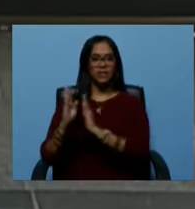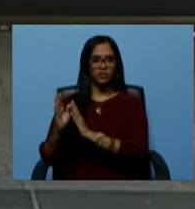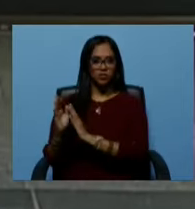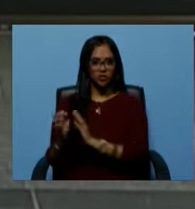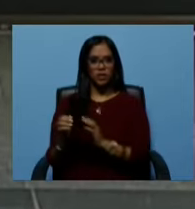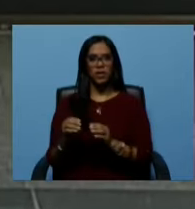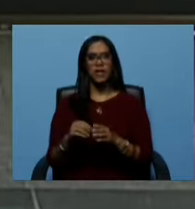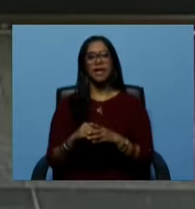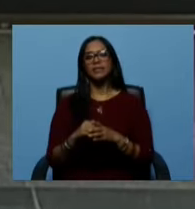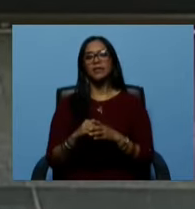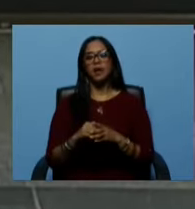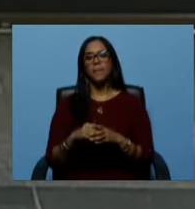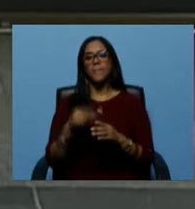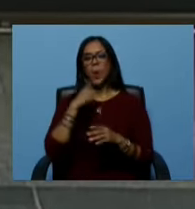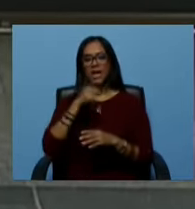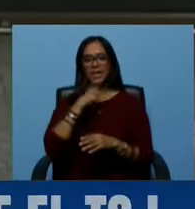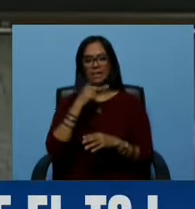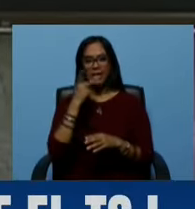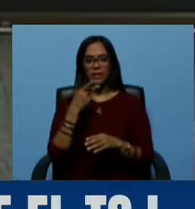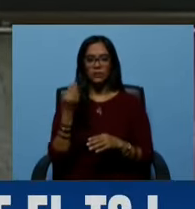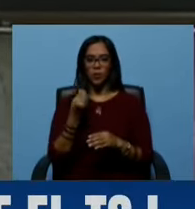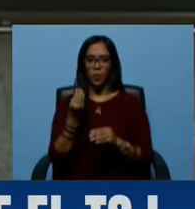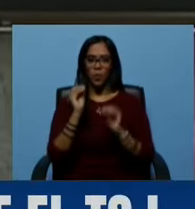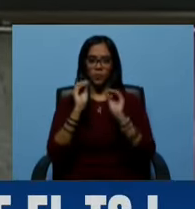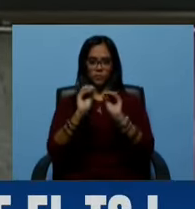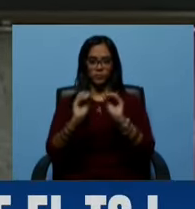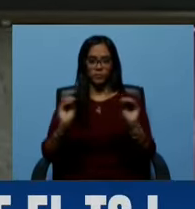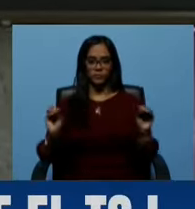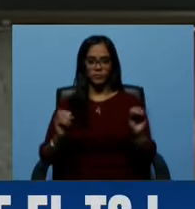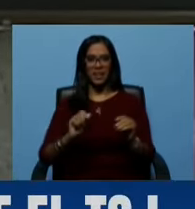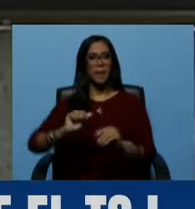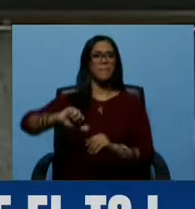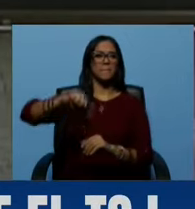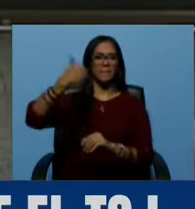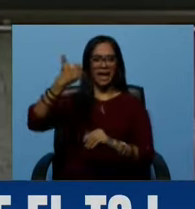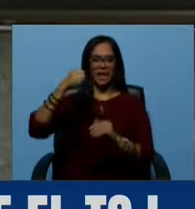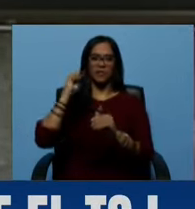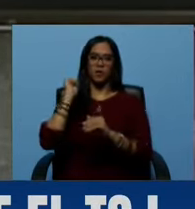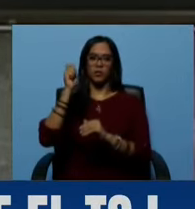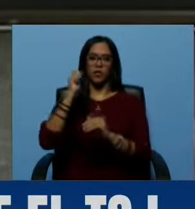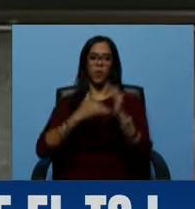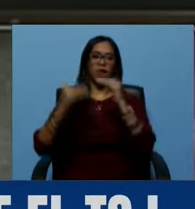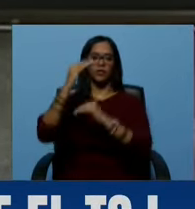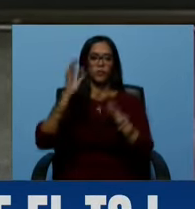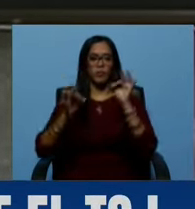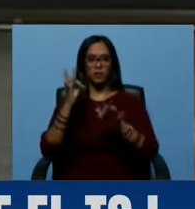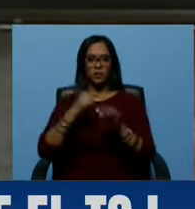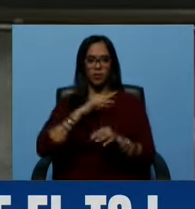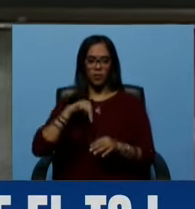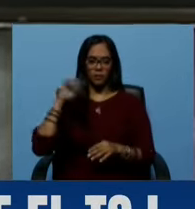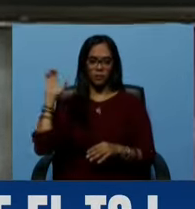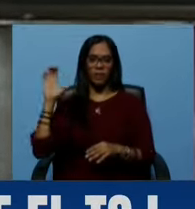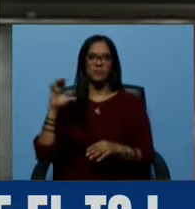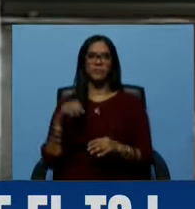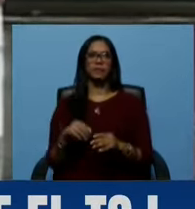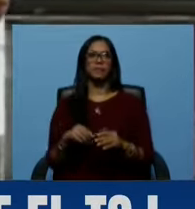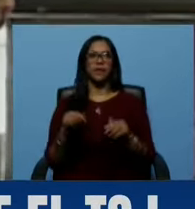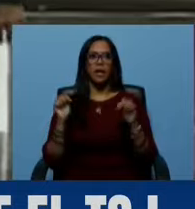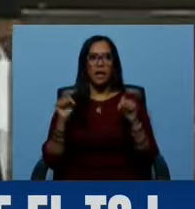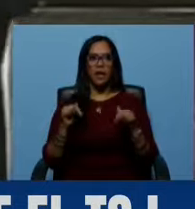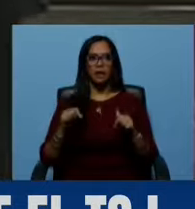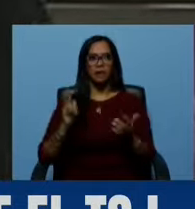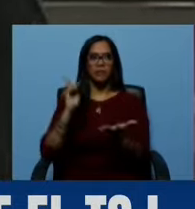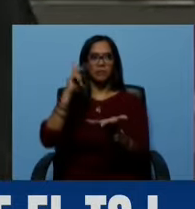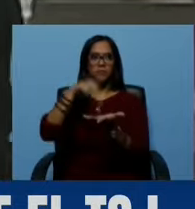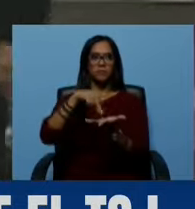como lo ha citado el máximo tribunal, máximo ente judicial de nuestro país. En este momento es la